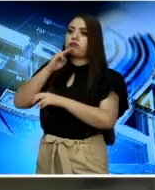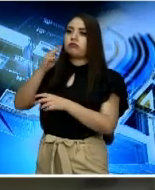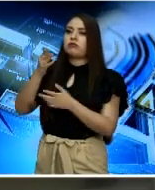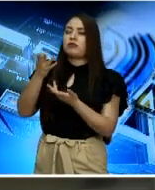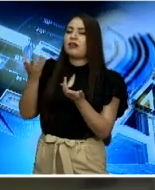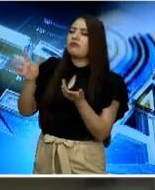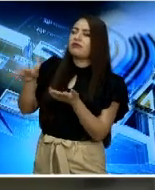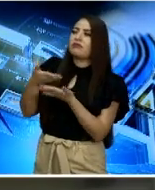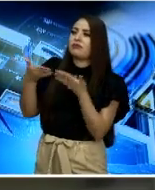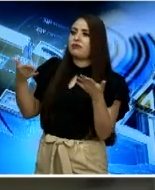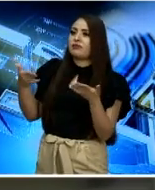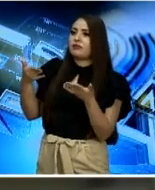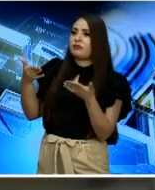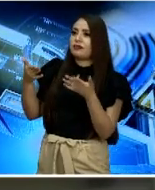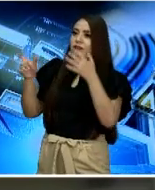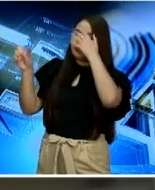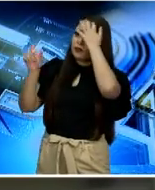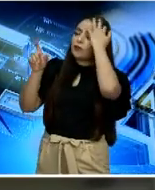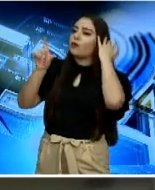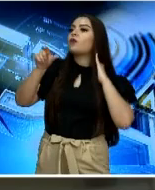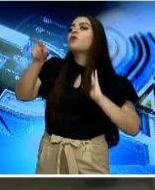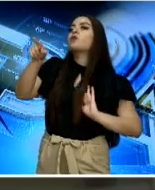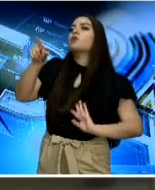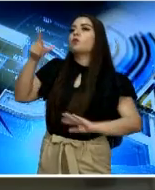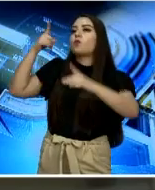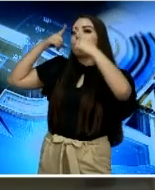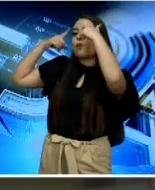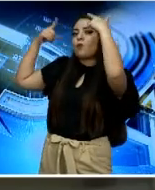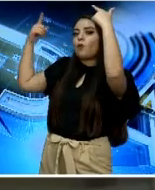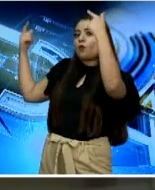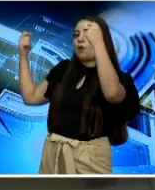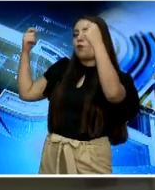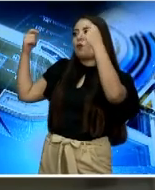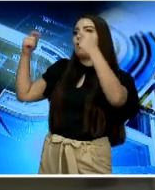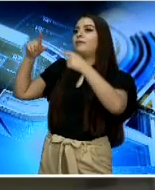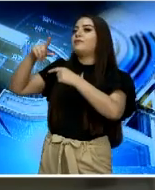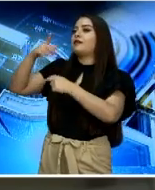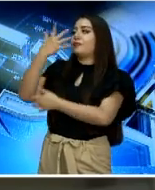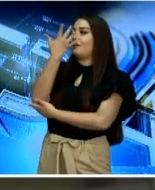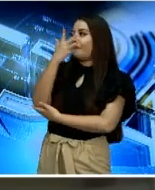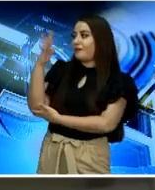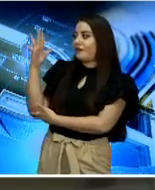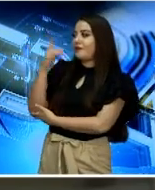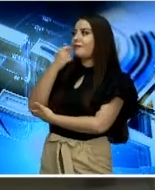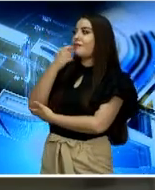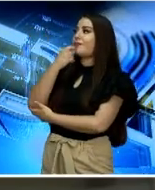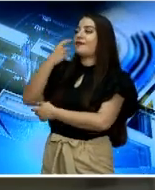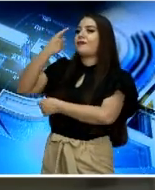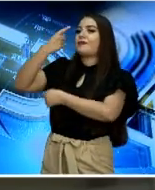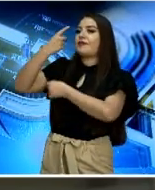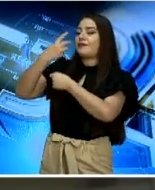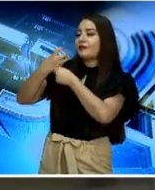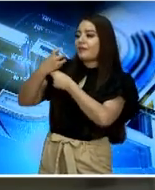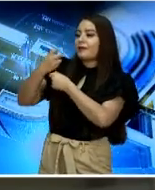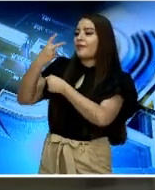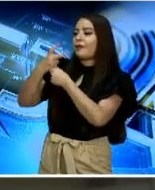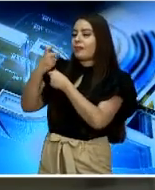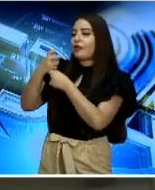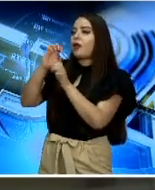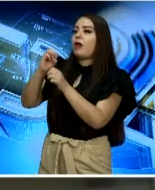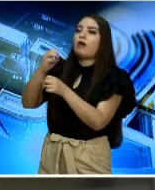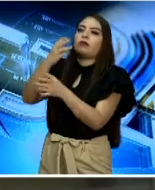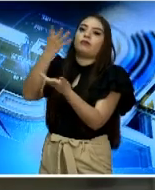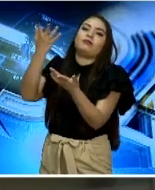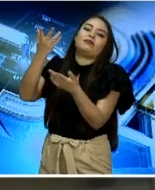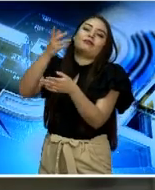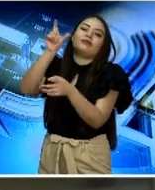evidentemente, cuando sales de tercero o de sexto de primaria, o de tercero de secundaria, o de tercero de preparatoria, o